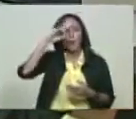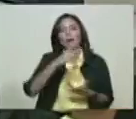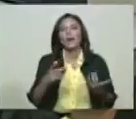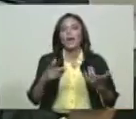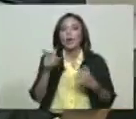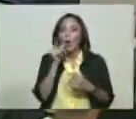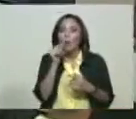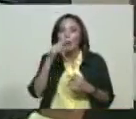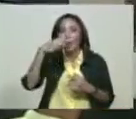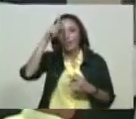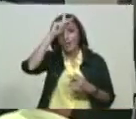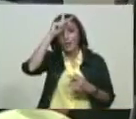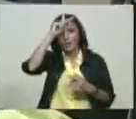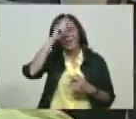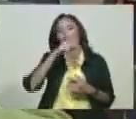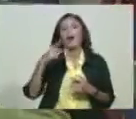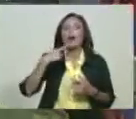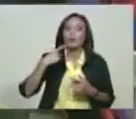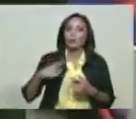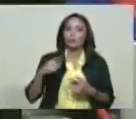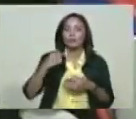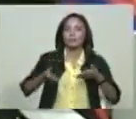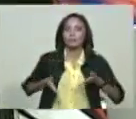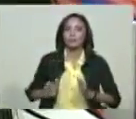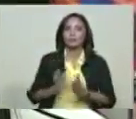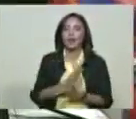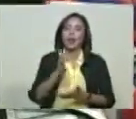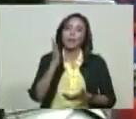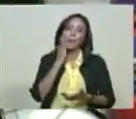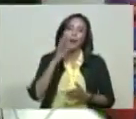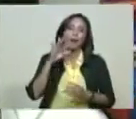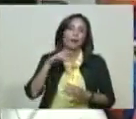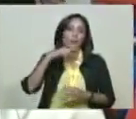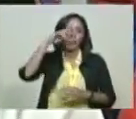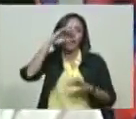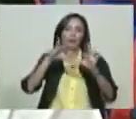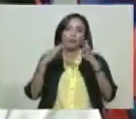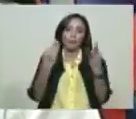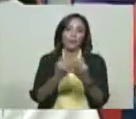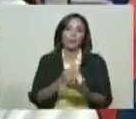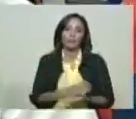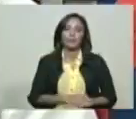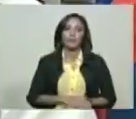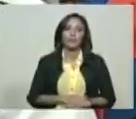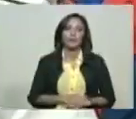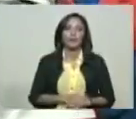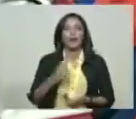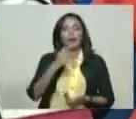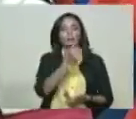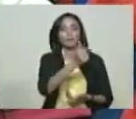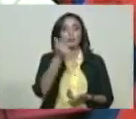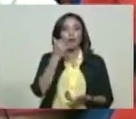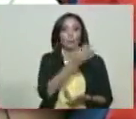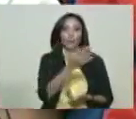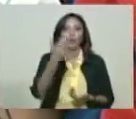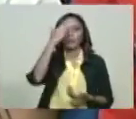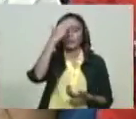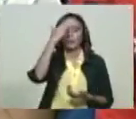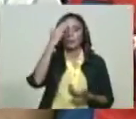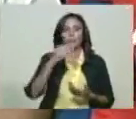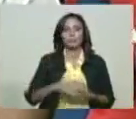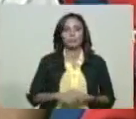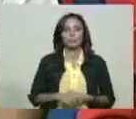tarea compañera vicepresidenta vicepresidente de planificación camarada ricardo menéndez